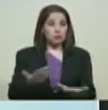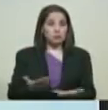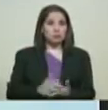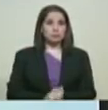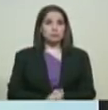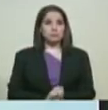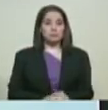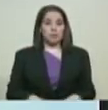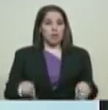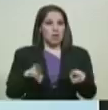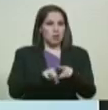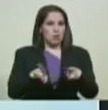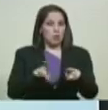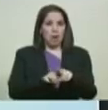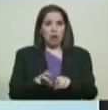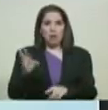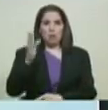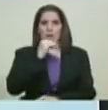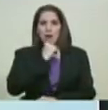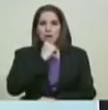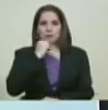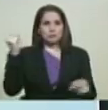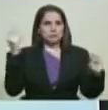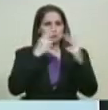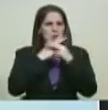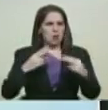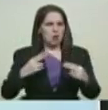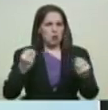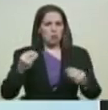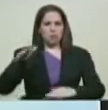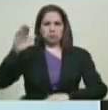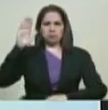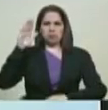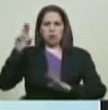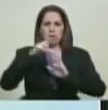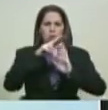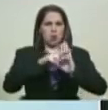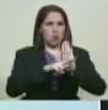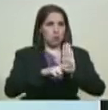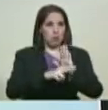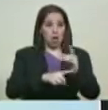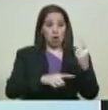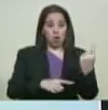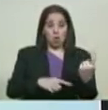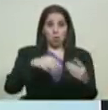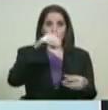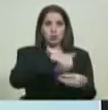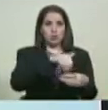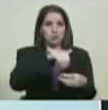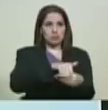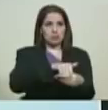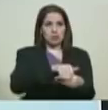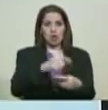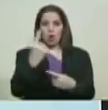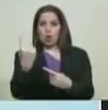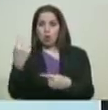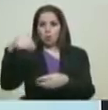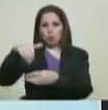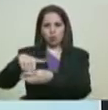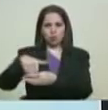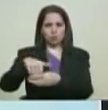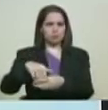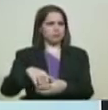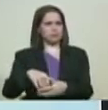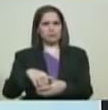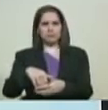Igualmente se incumplía la norma universal de un votante, un voto.